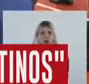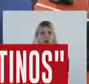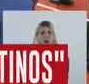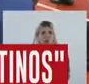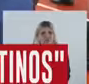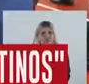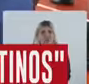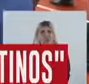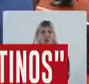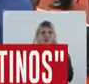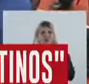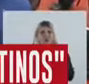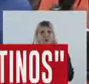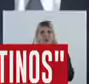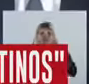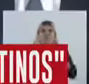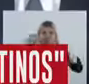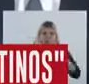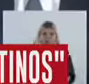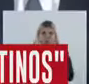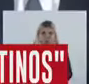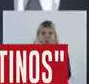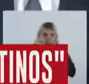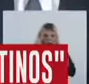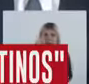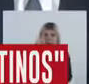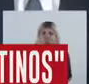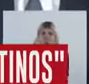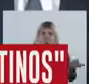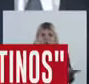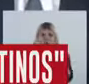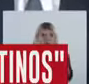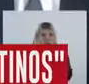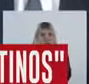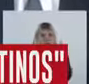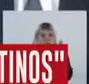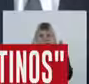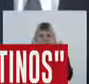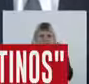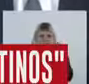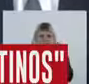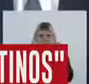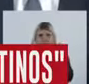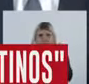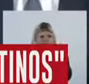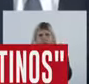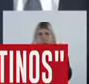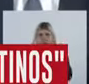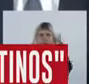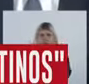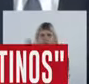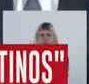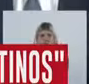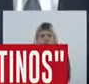que trabajaban en la informalidad y no estaban ni registrados por la Argentina. Pensamos inicialmente que